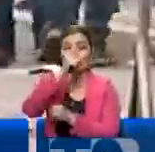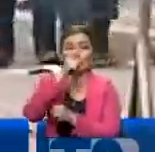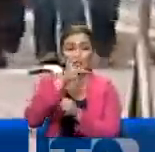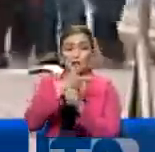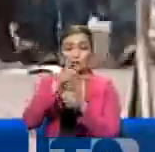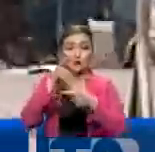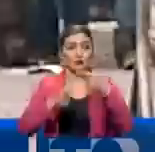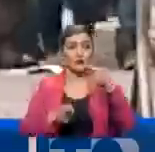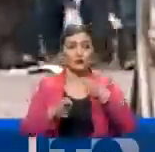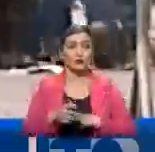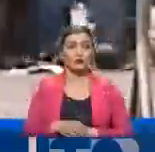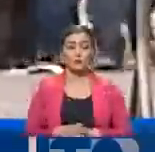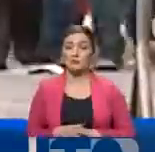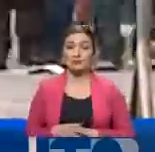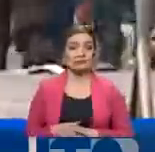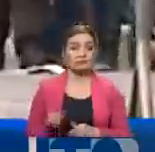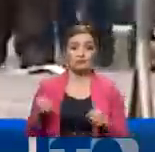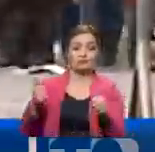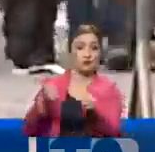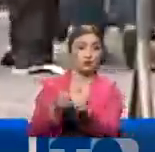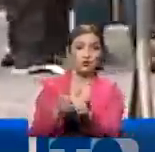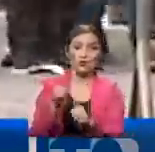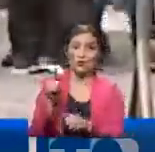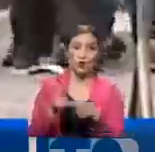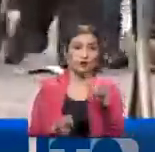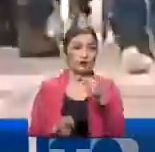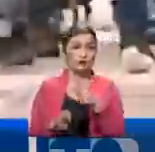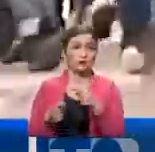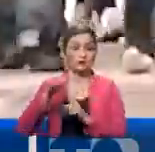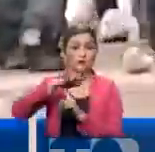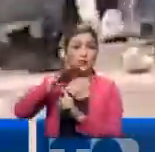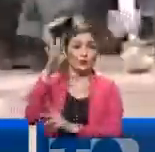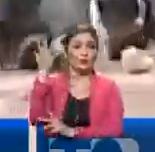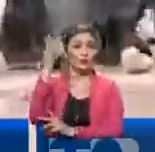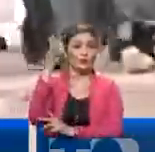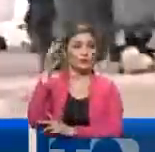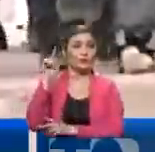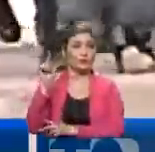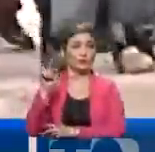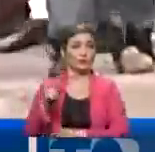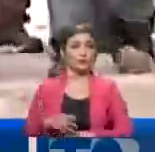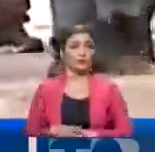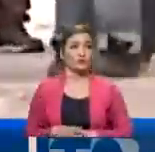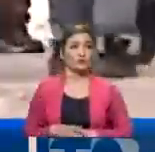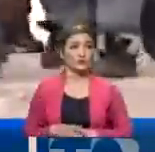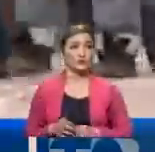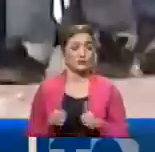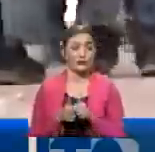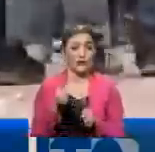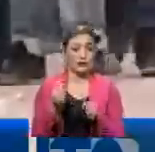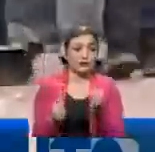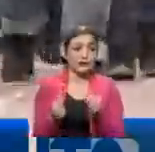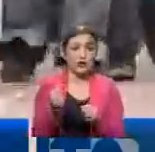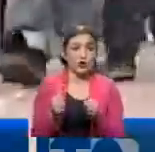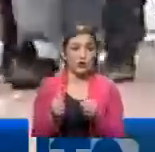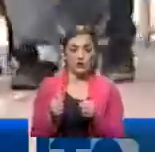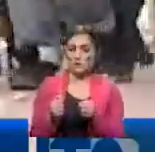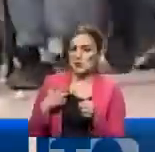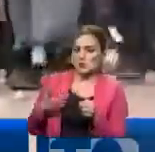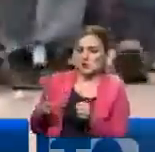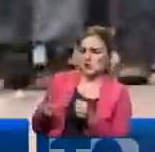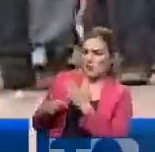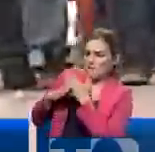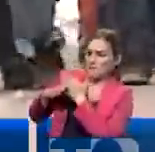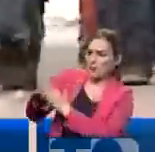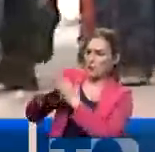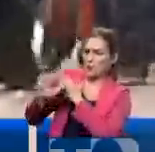en este sitio. No podemos acercarnos. Al llegar al Parque El Arbolito, cuando pasábamos apenas con nuestro vehículo, igual impidieron el paso.